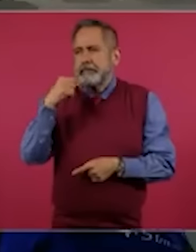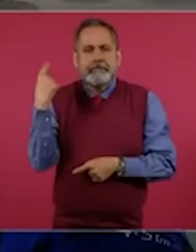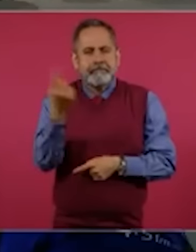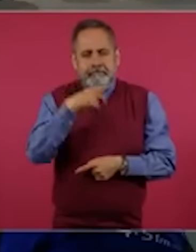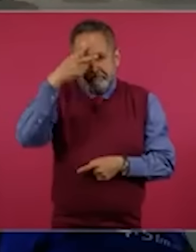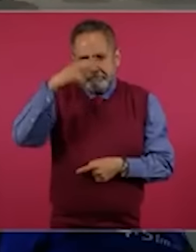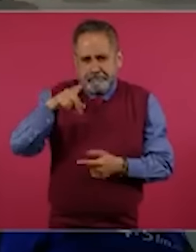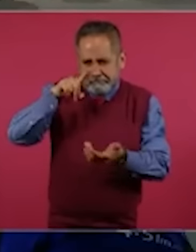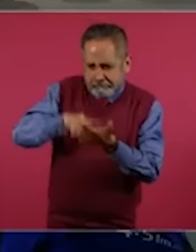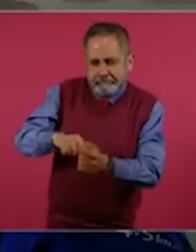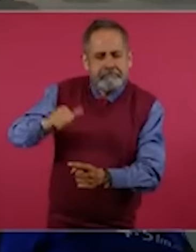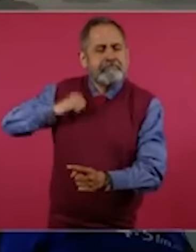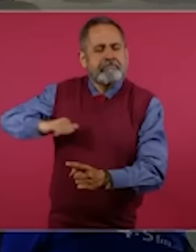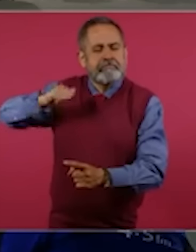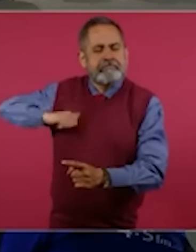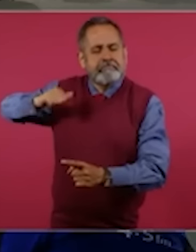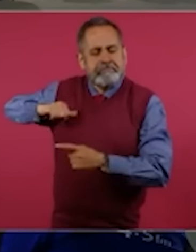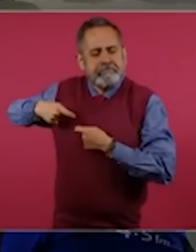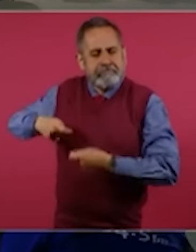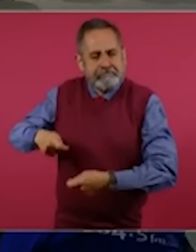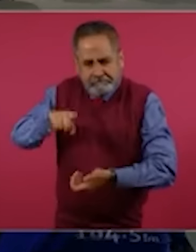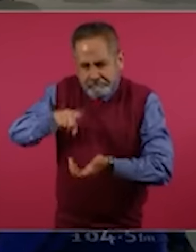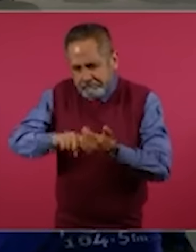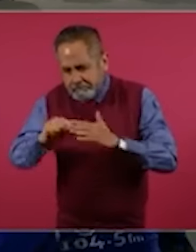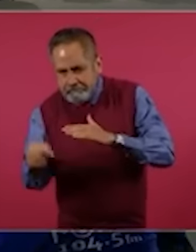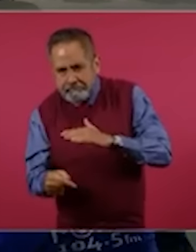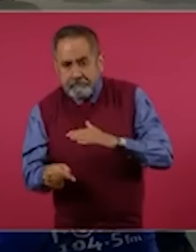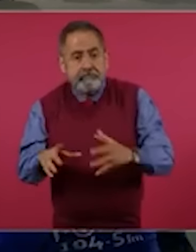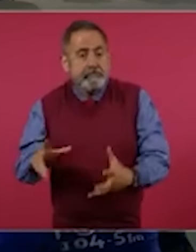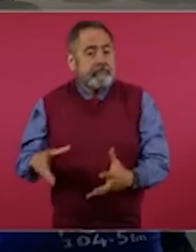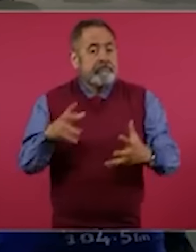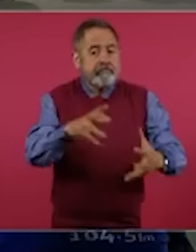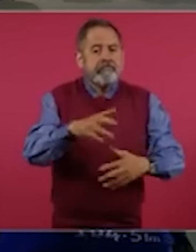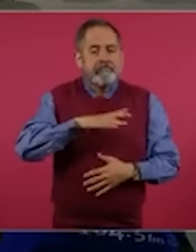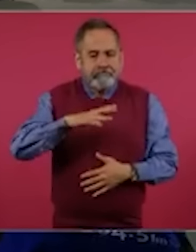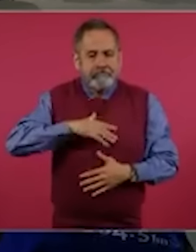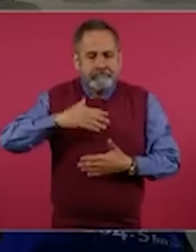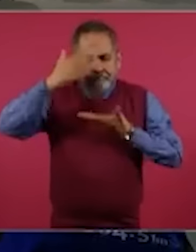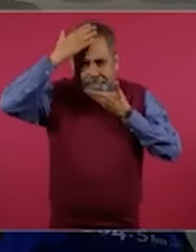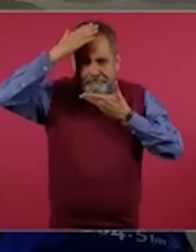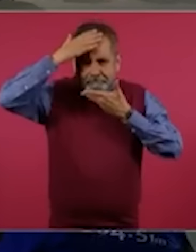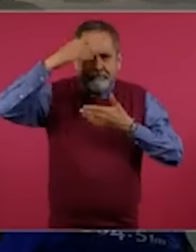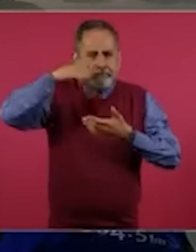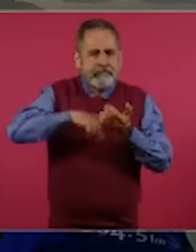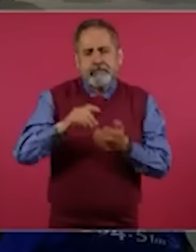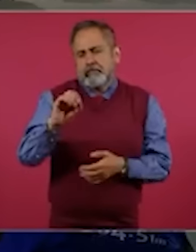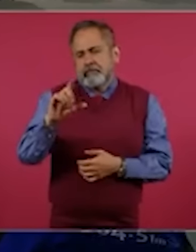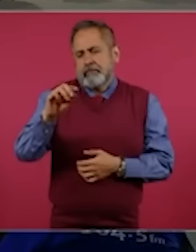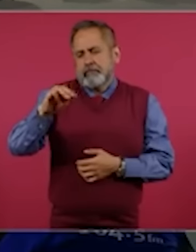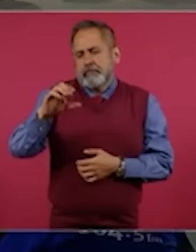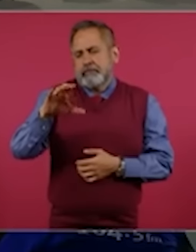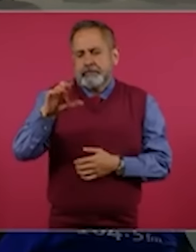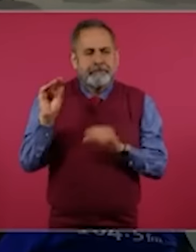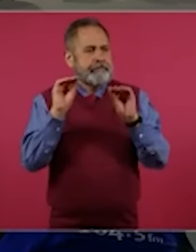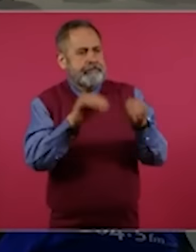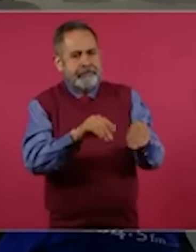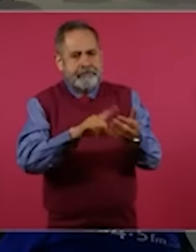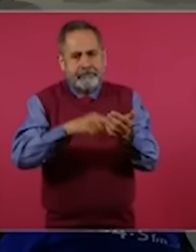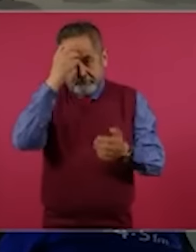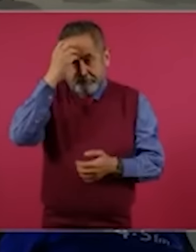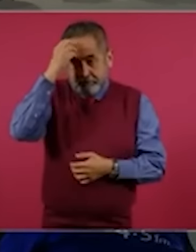memoria de nuestros ancestros ahí, y hay piezas olmecas en Chapultepec que están expuestas en este, que